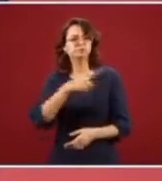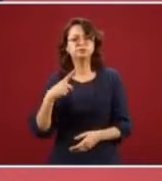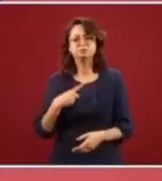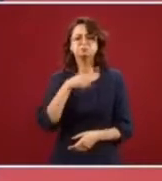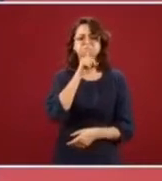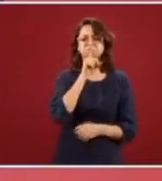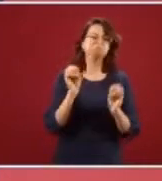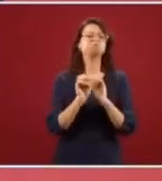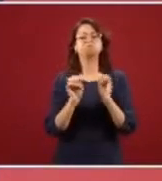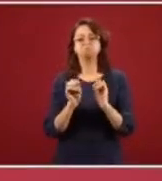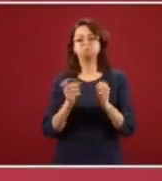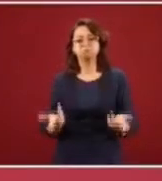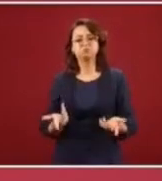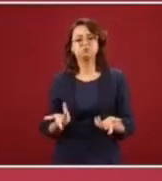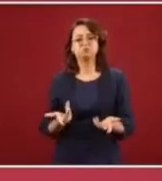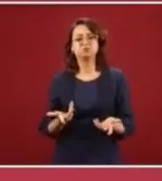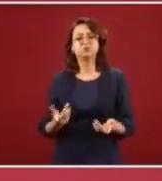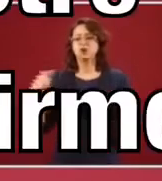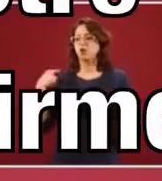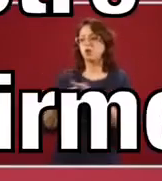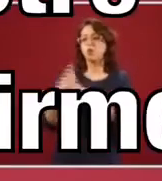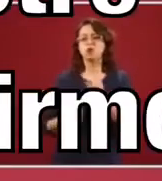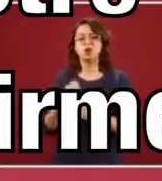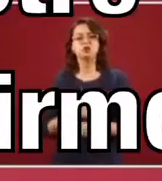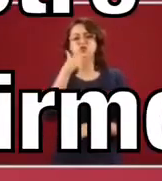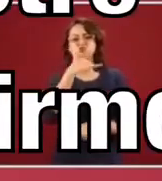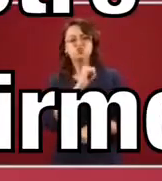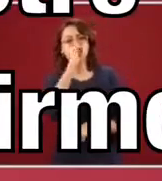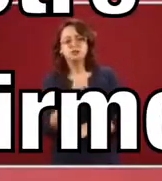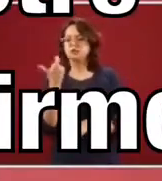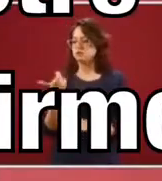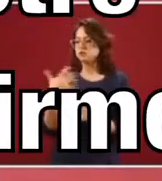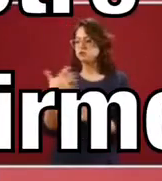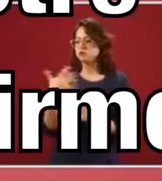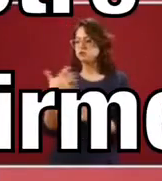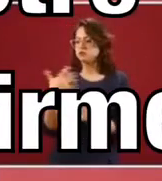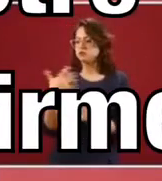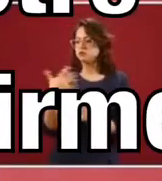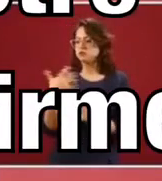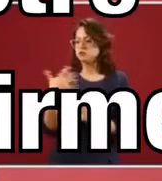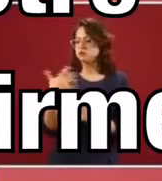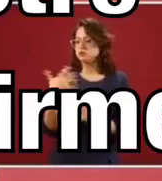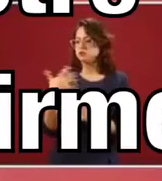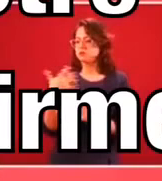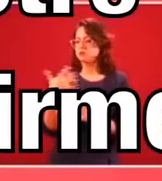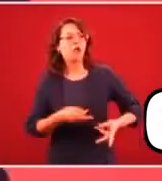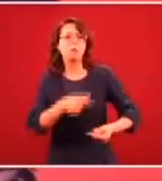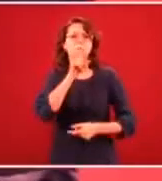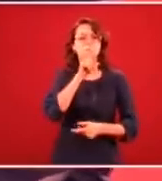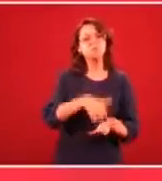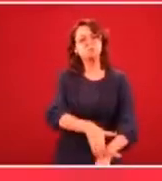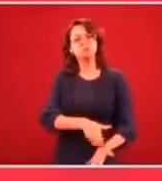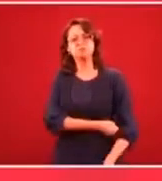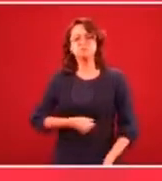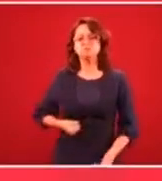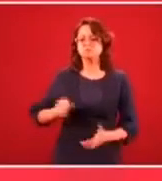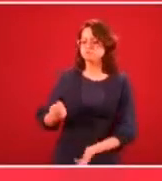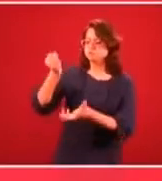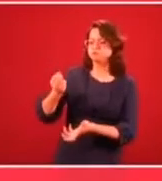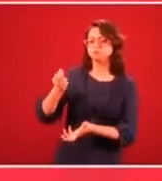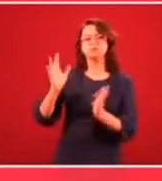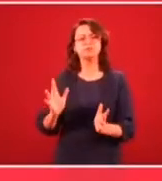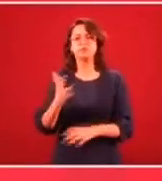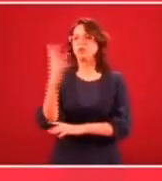deuda son ahorros por no permitir la corrupción por la autoridad republicana no se afecta en los clientes al